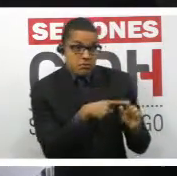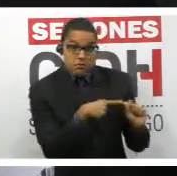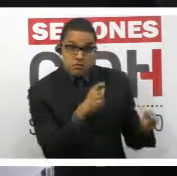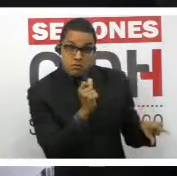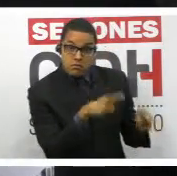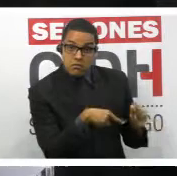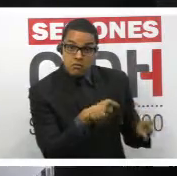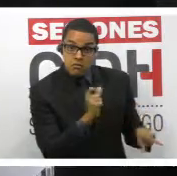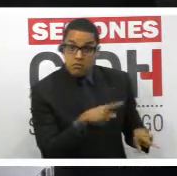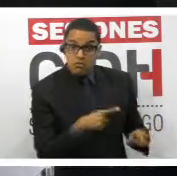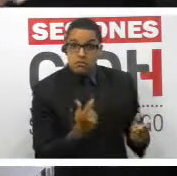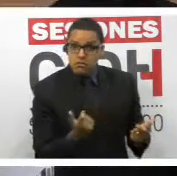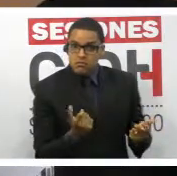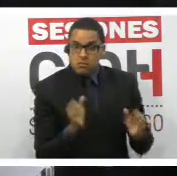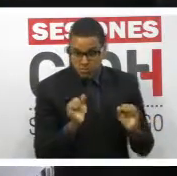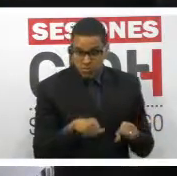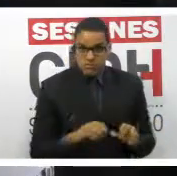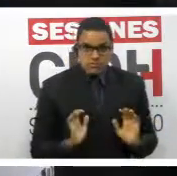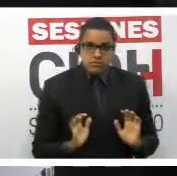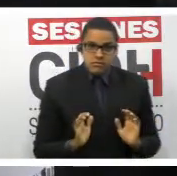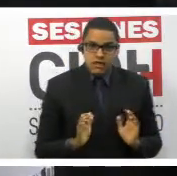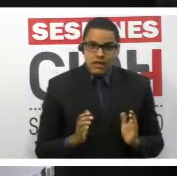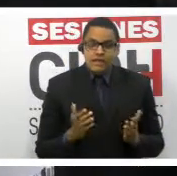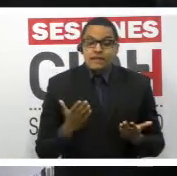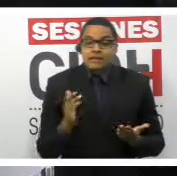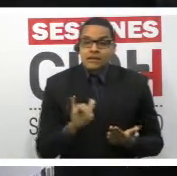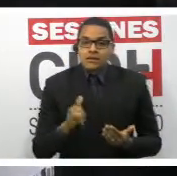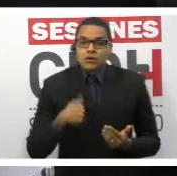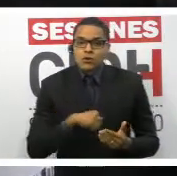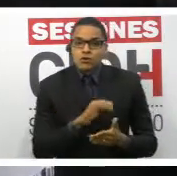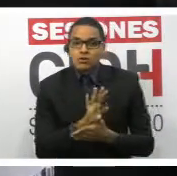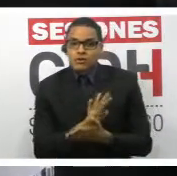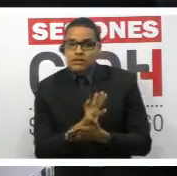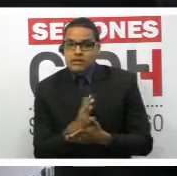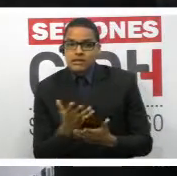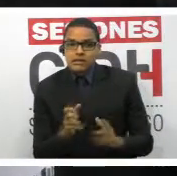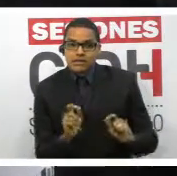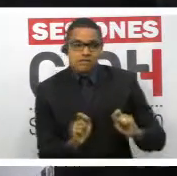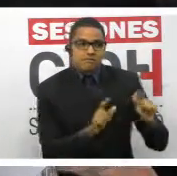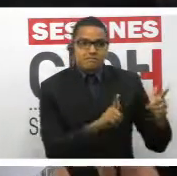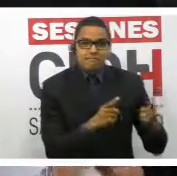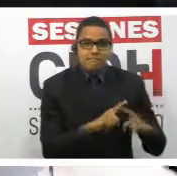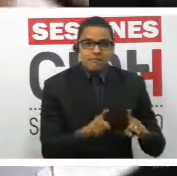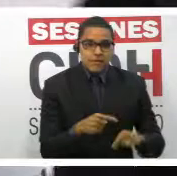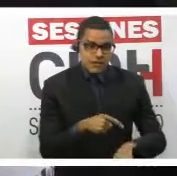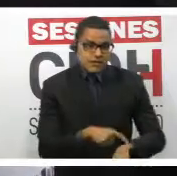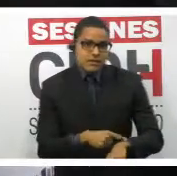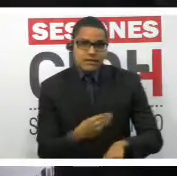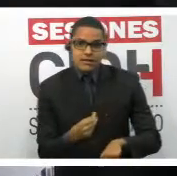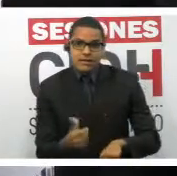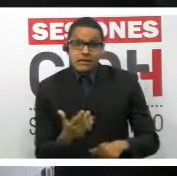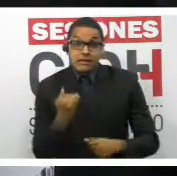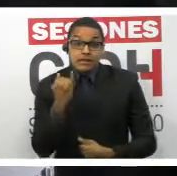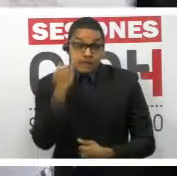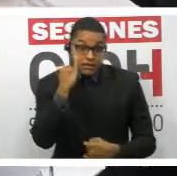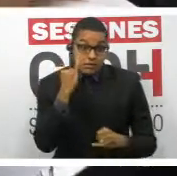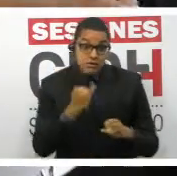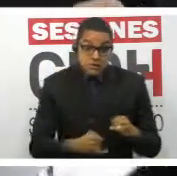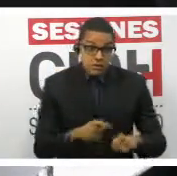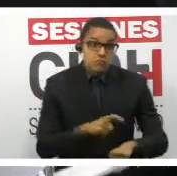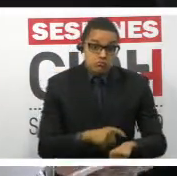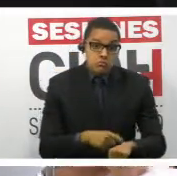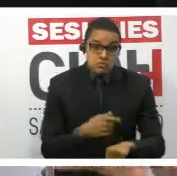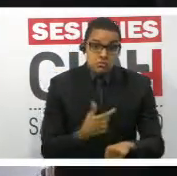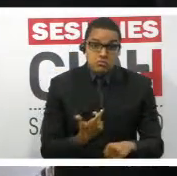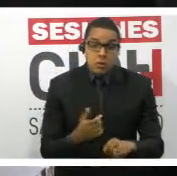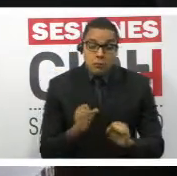vídeo muy pequeño tal vez si al final tenemos tiempo lo podemos mostrar este vídeo es justo las mujeres con discapacidad psicosocial o